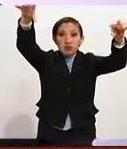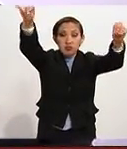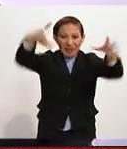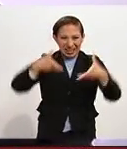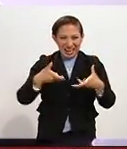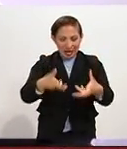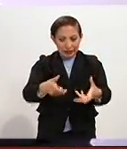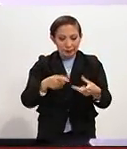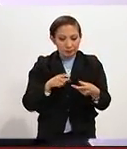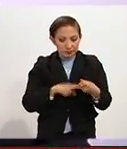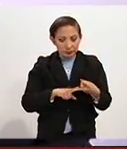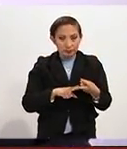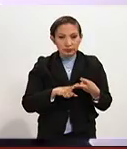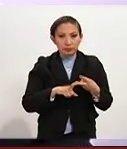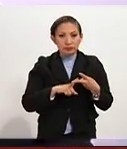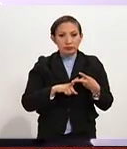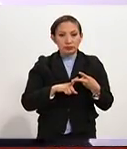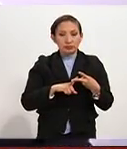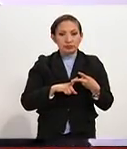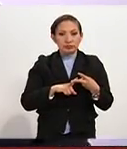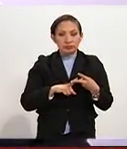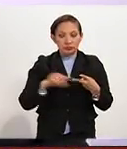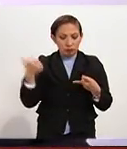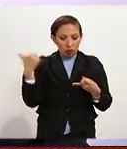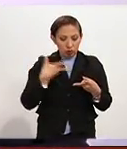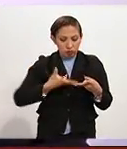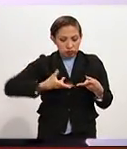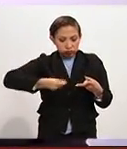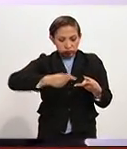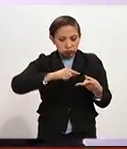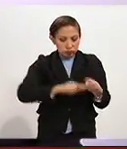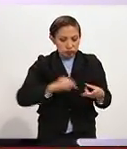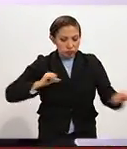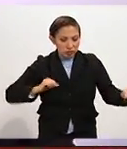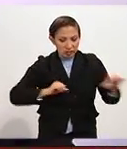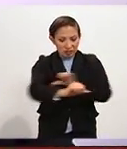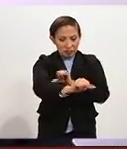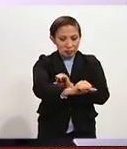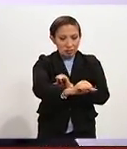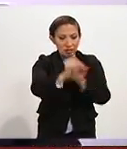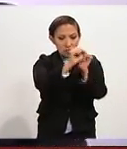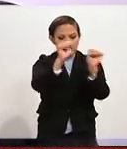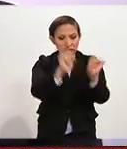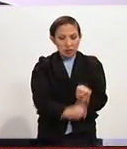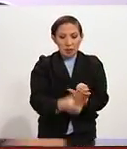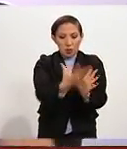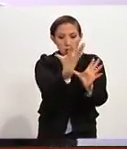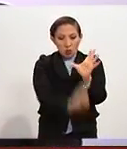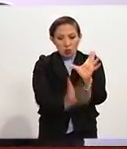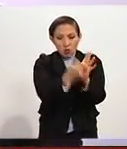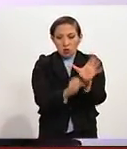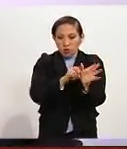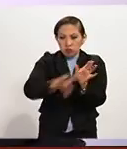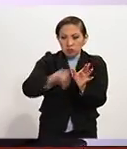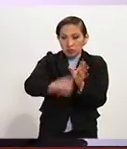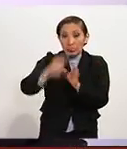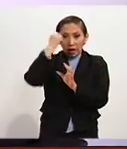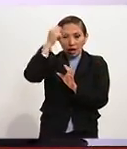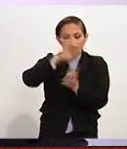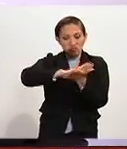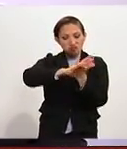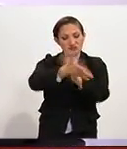público, es uno. El otro es sustituir los sistemas de bombeo por